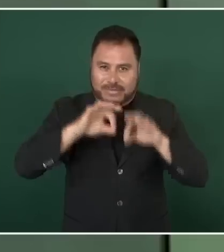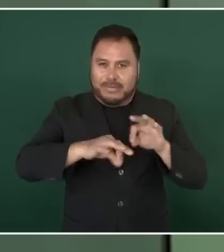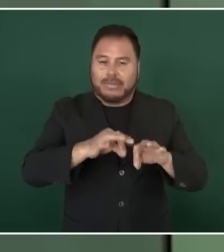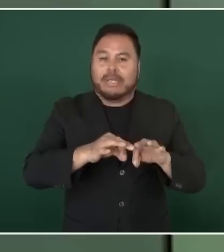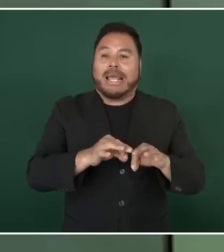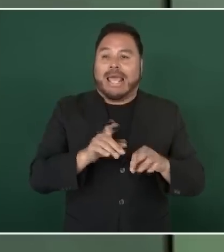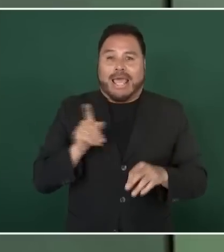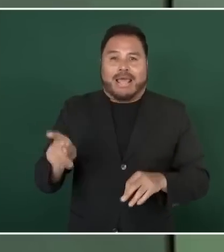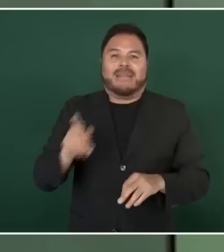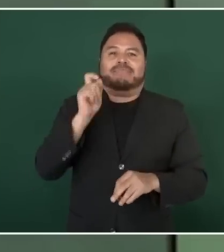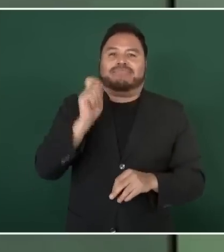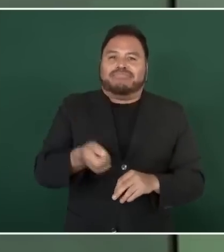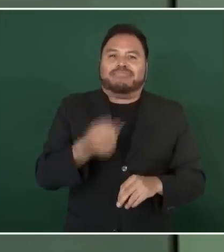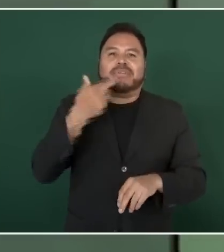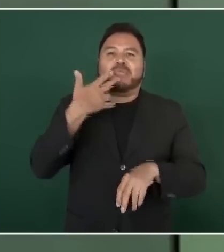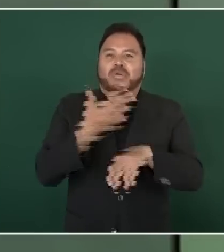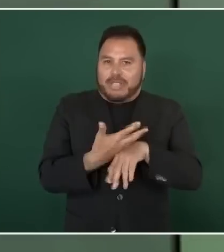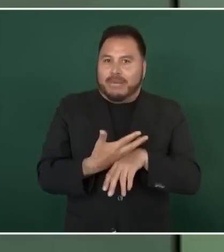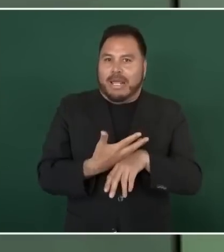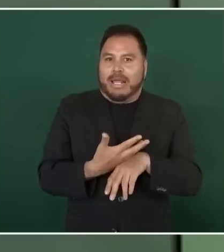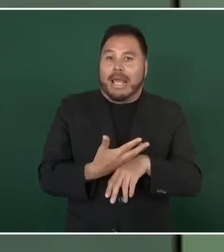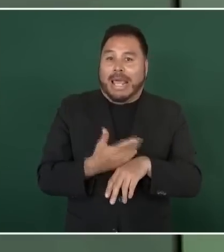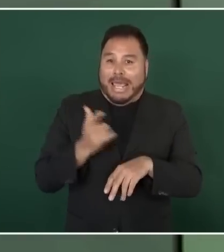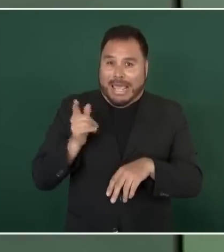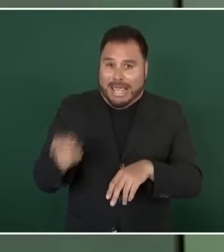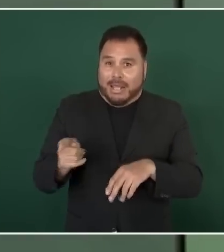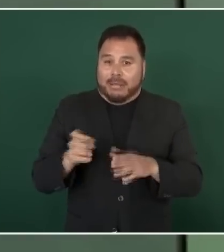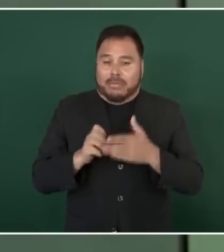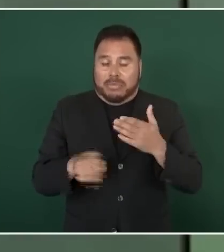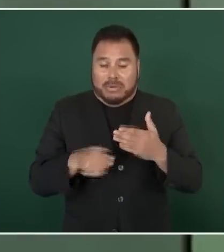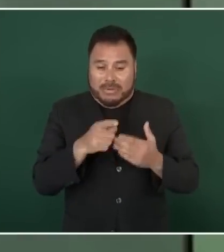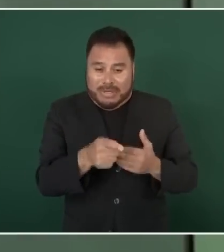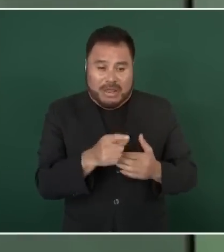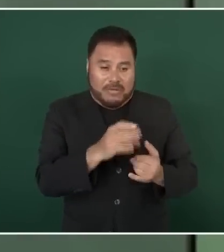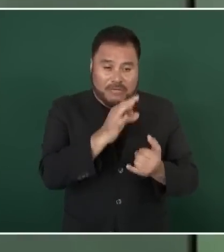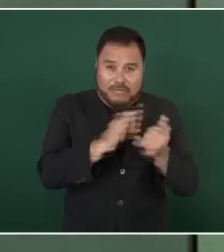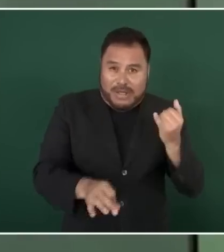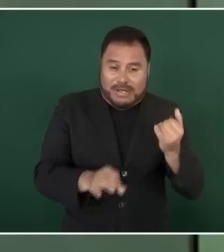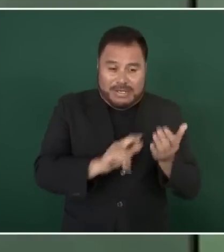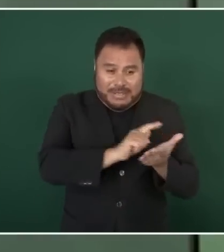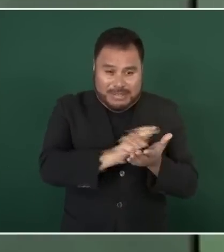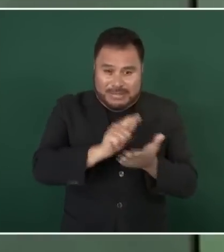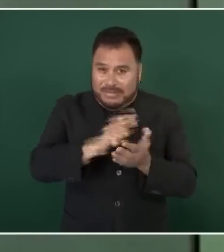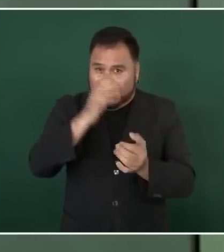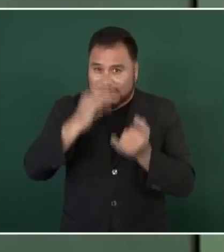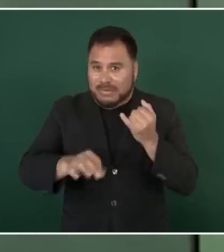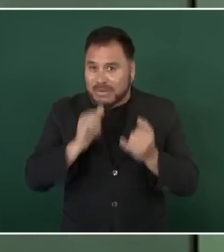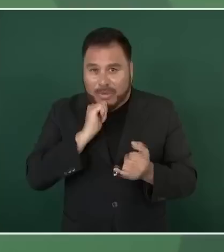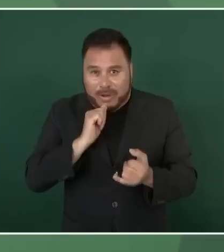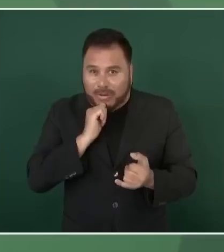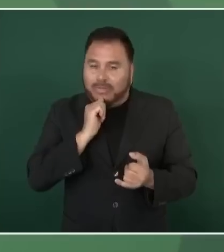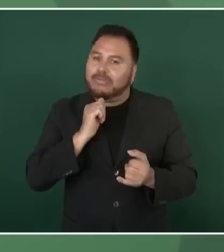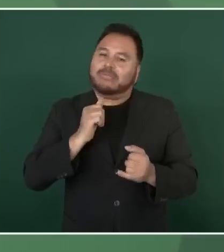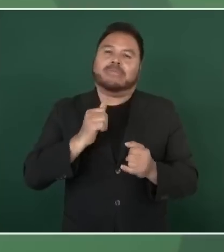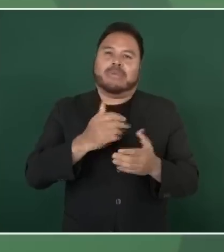ante todo el deber de no cerrar la herida antes de haber limpiado la gangrena.